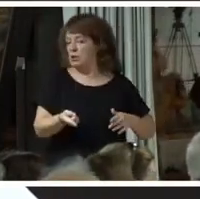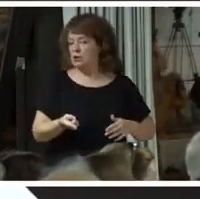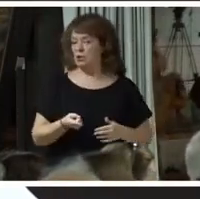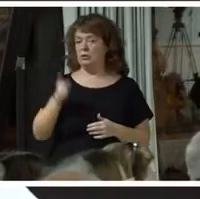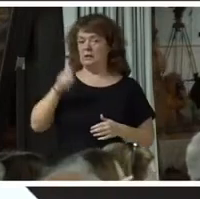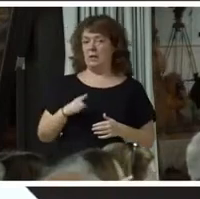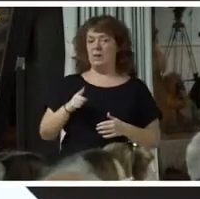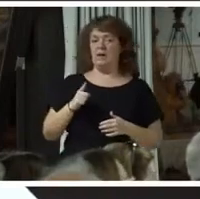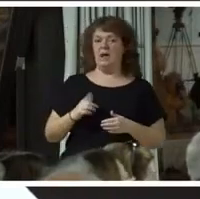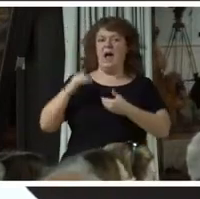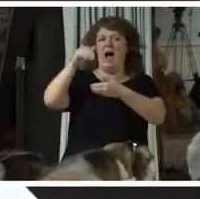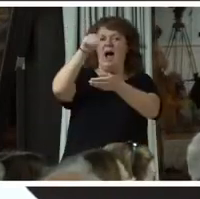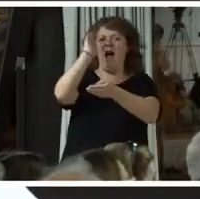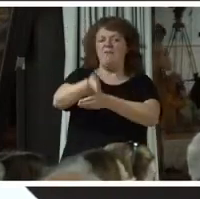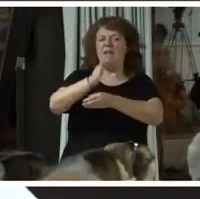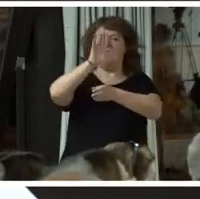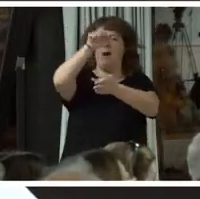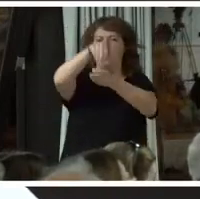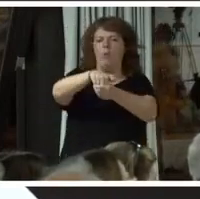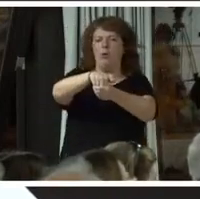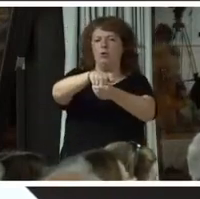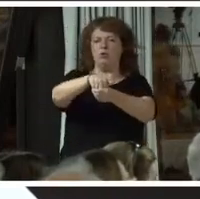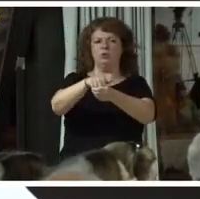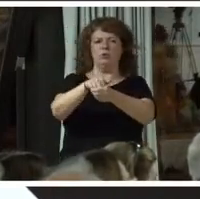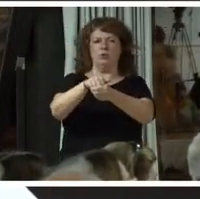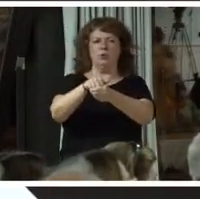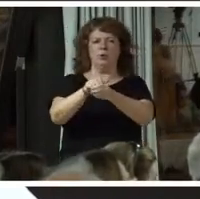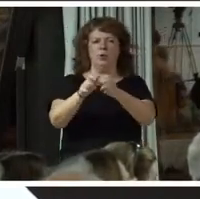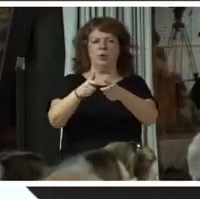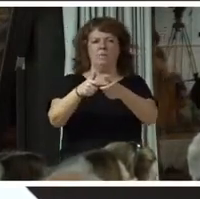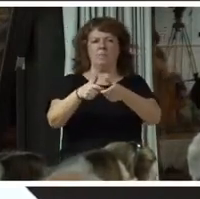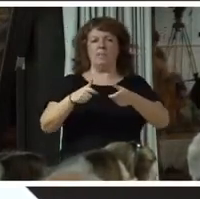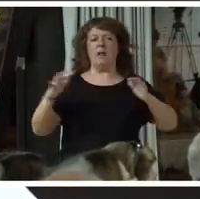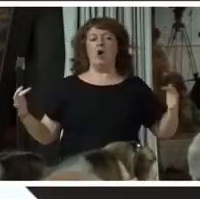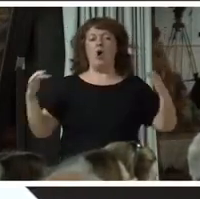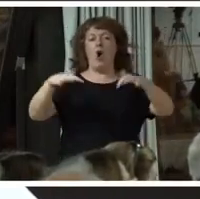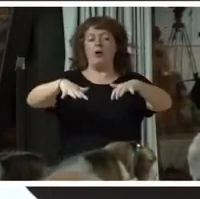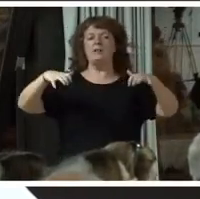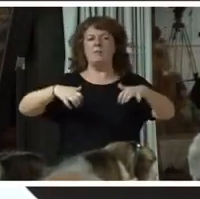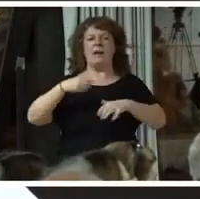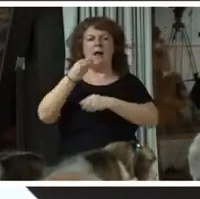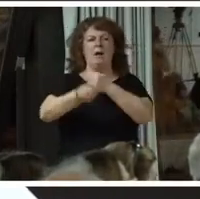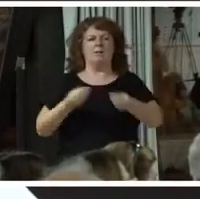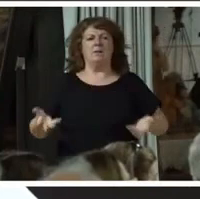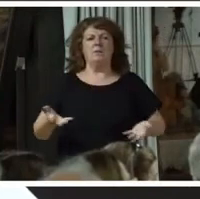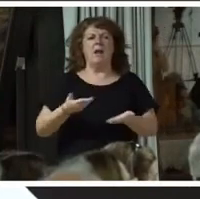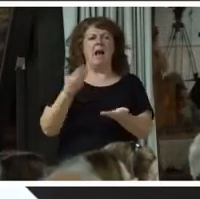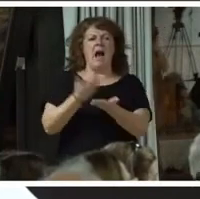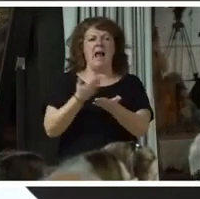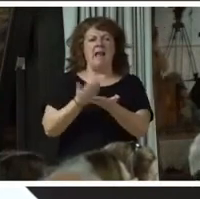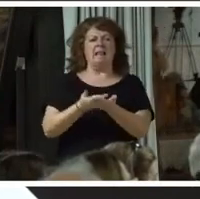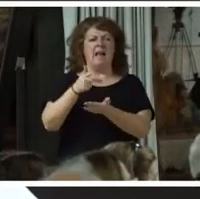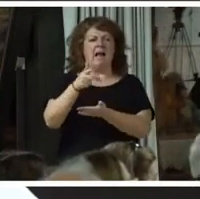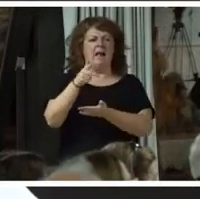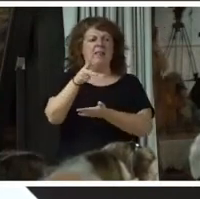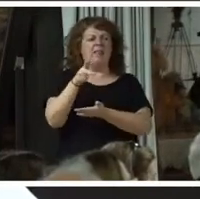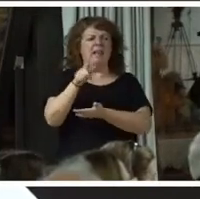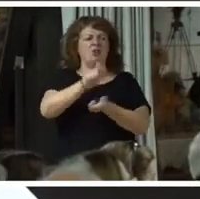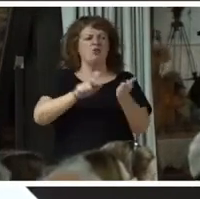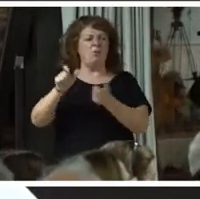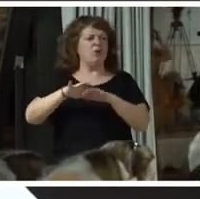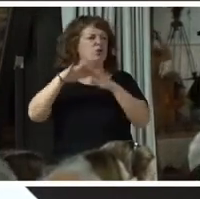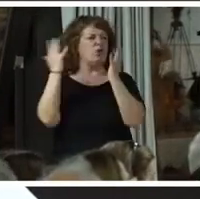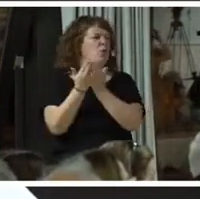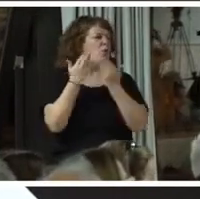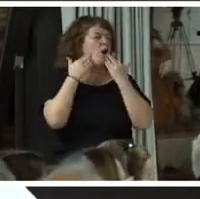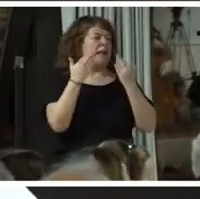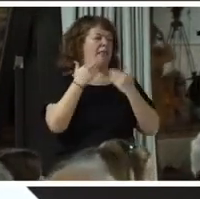también afecta los votos en el congreso que usaremos con el con el mayor acierto para empujar la garantía de los derechos humanos en en todo el